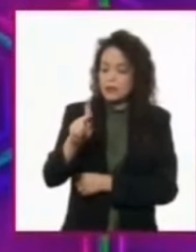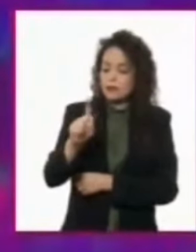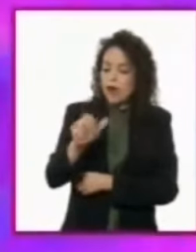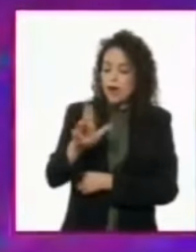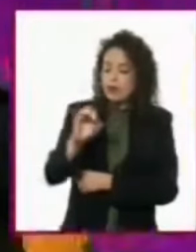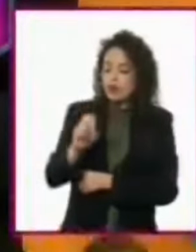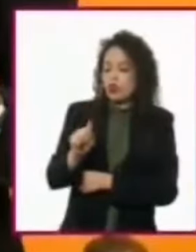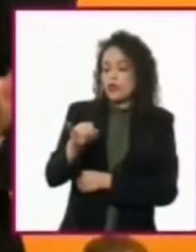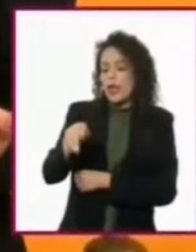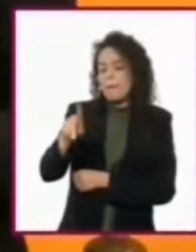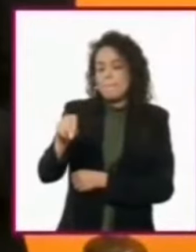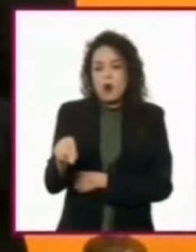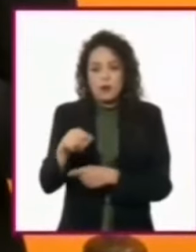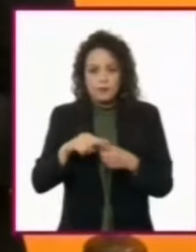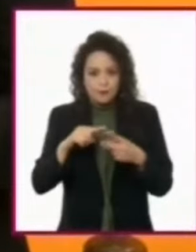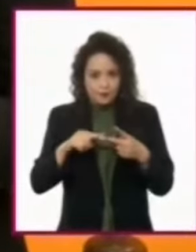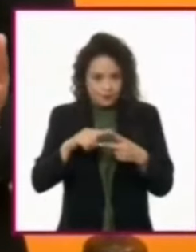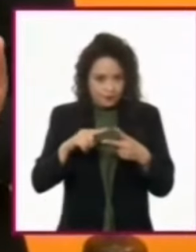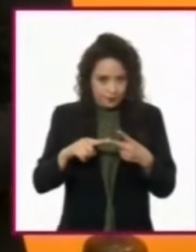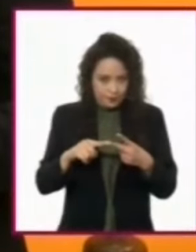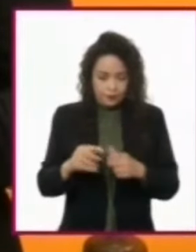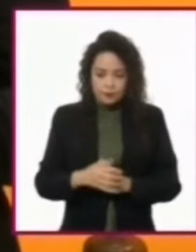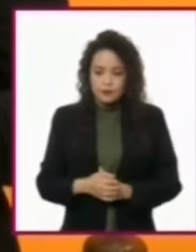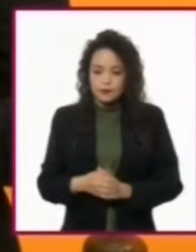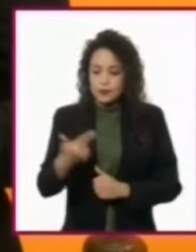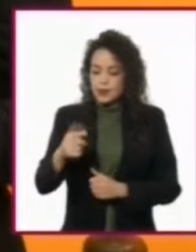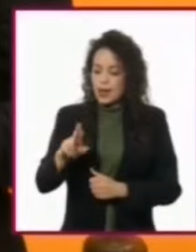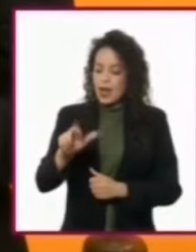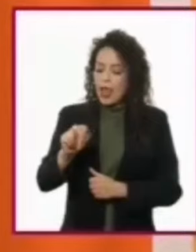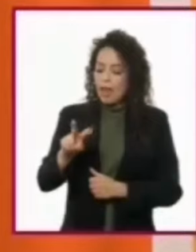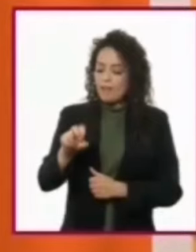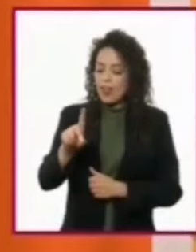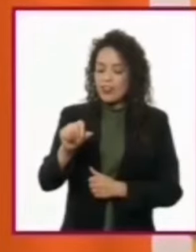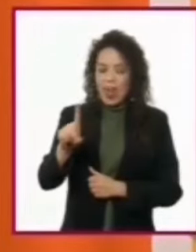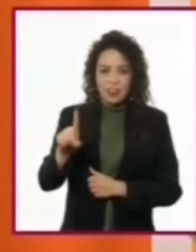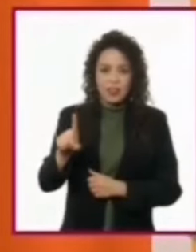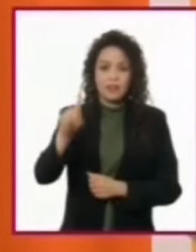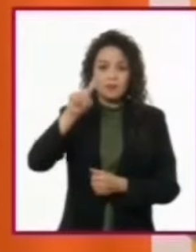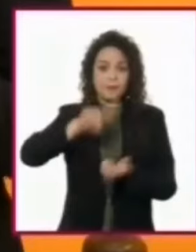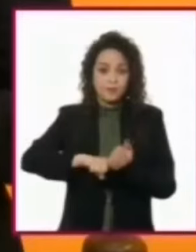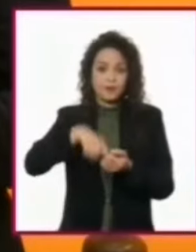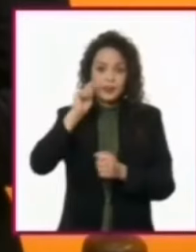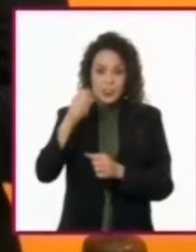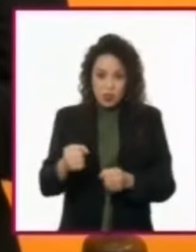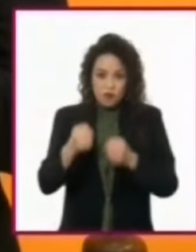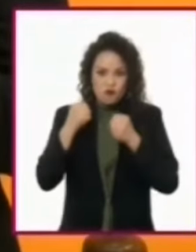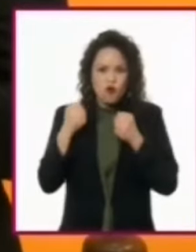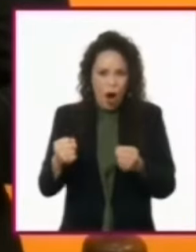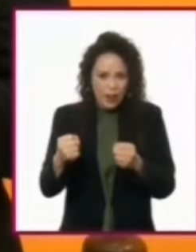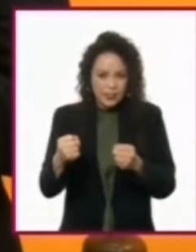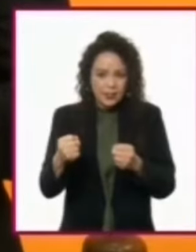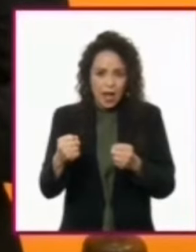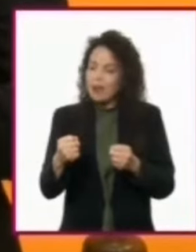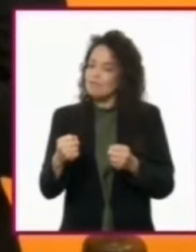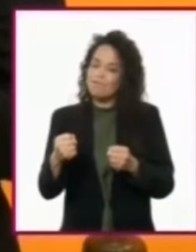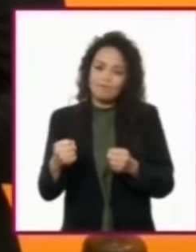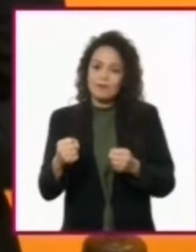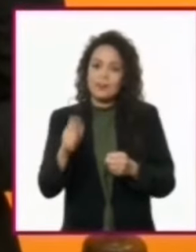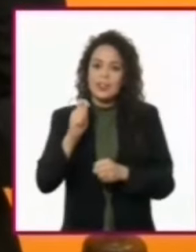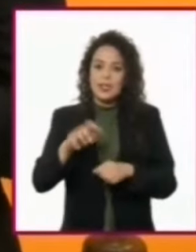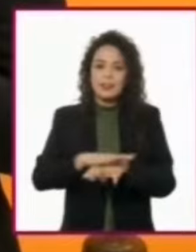espacio-tiempo. Y la gravedad, que en lugar de considerarse como una fuerza, se puede entender como